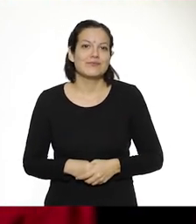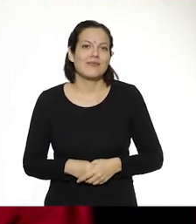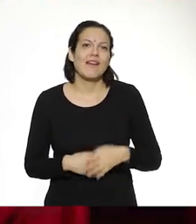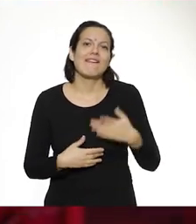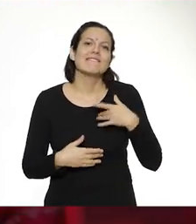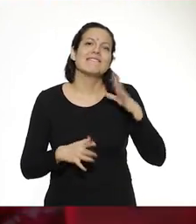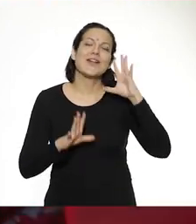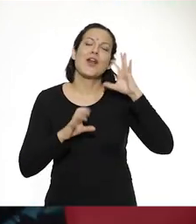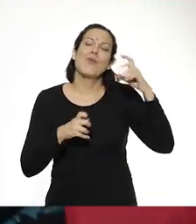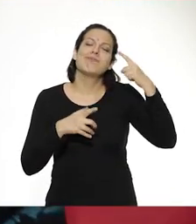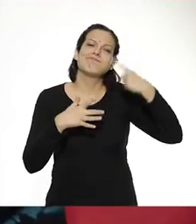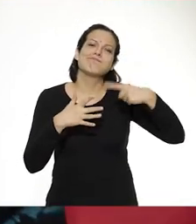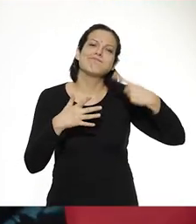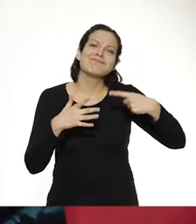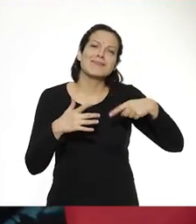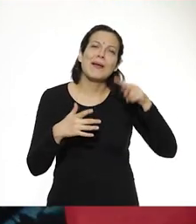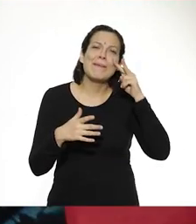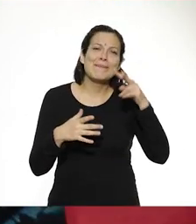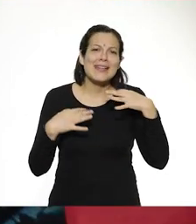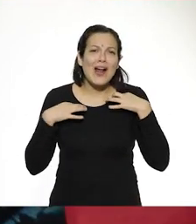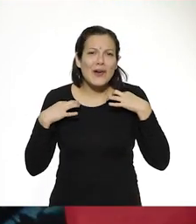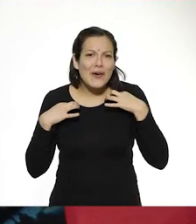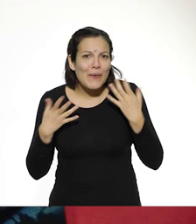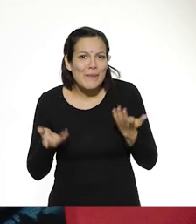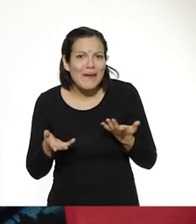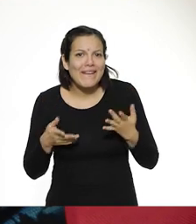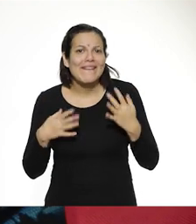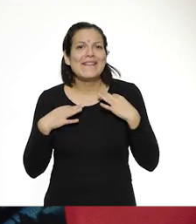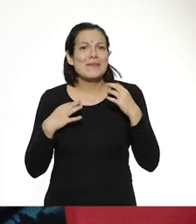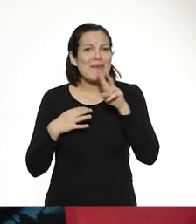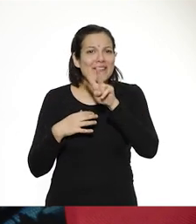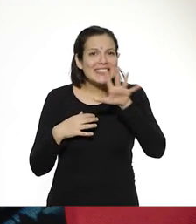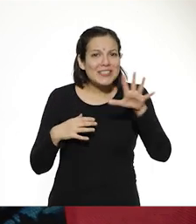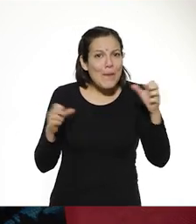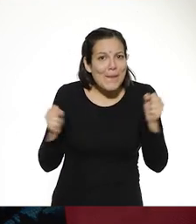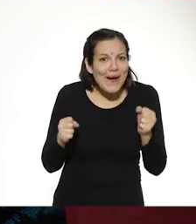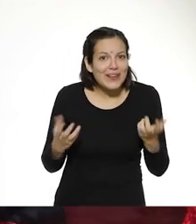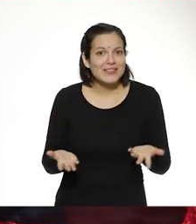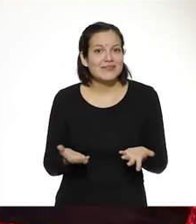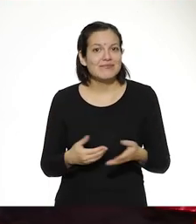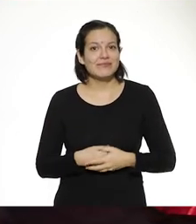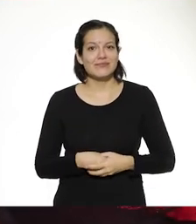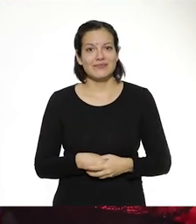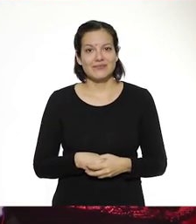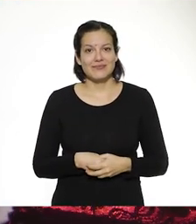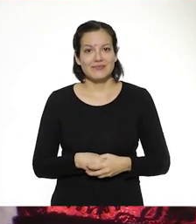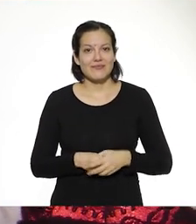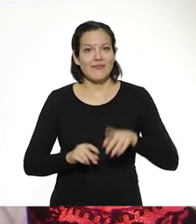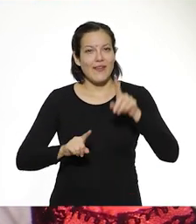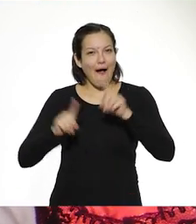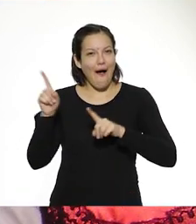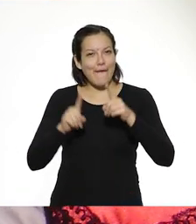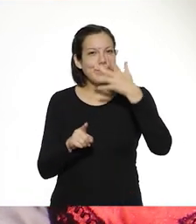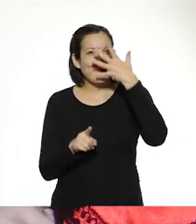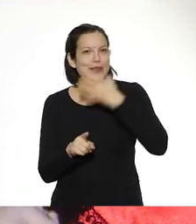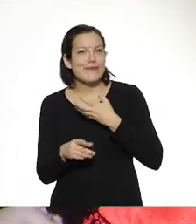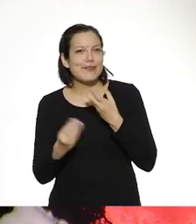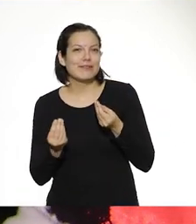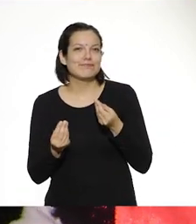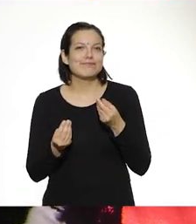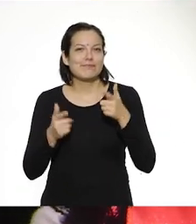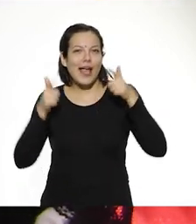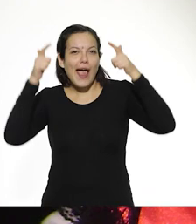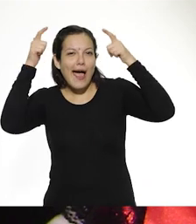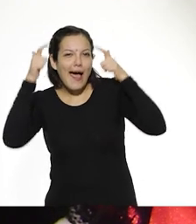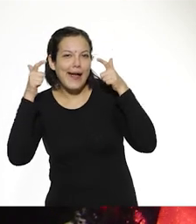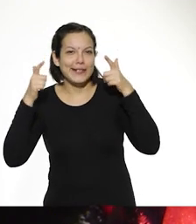¡Cuántos recuerdos! Mirá los trajes del 25 de mayo. Algunos iban disfrazados con